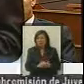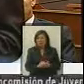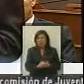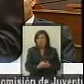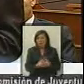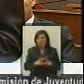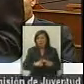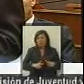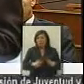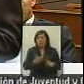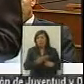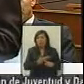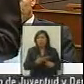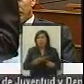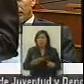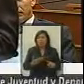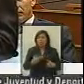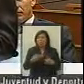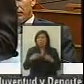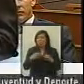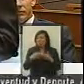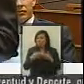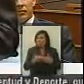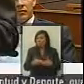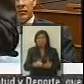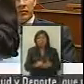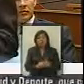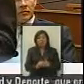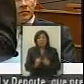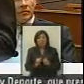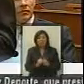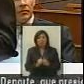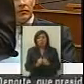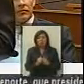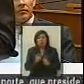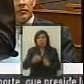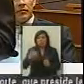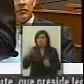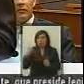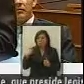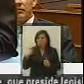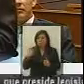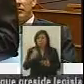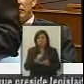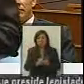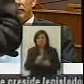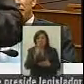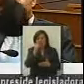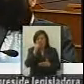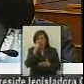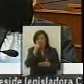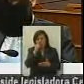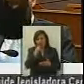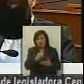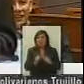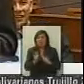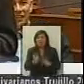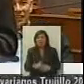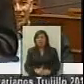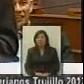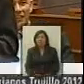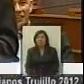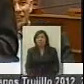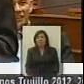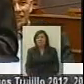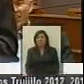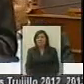funcionar en el local de la Gobernación de Puerto Maldonado, y con la graduación de sus oficiales del mes de junio, la voy a invitar